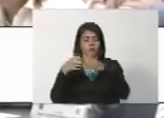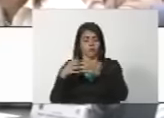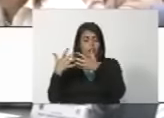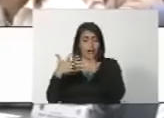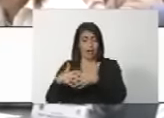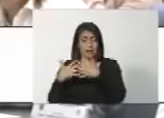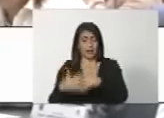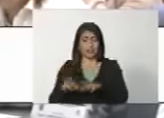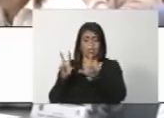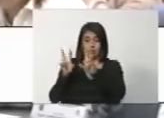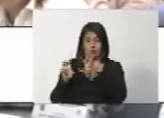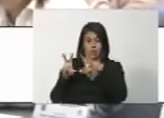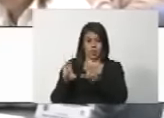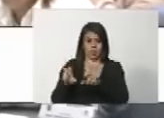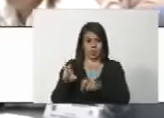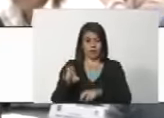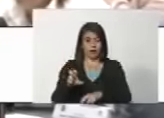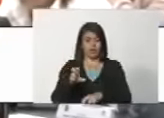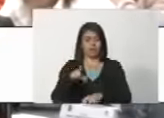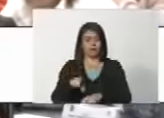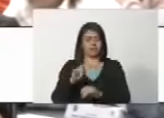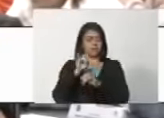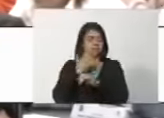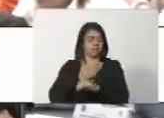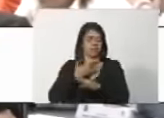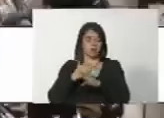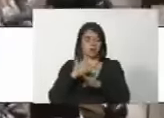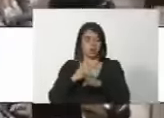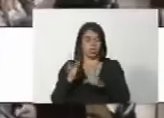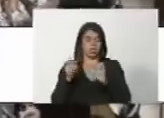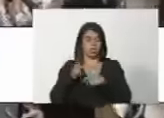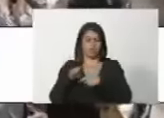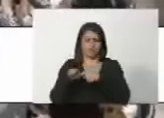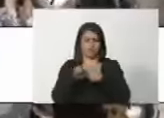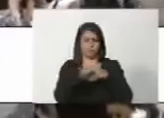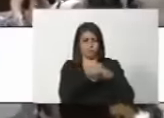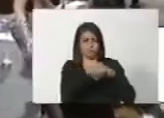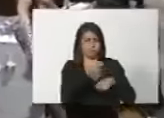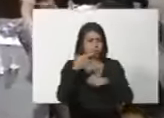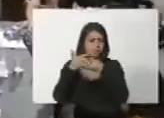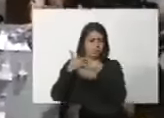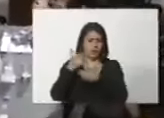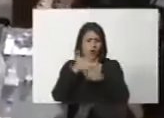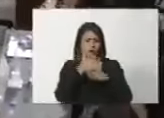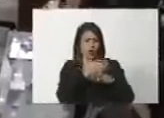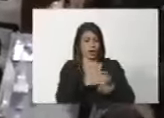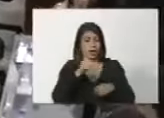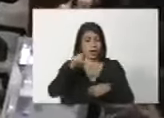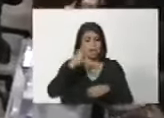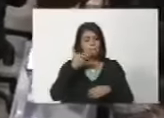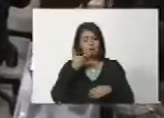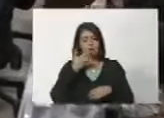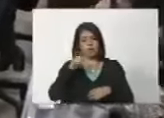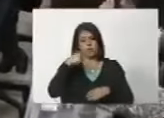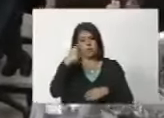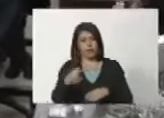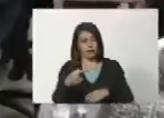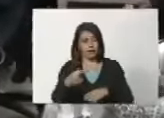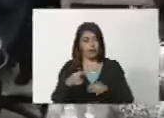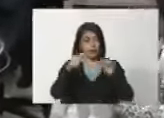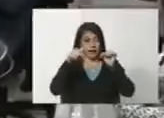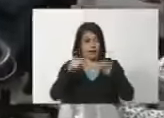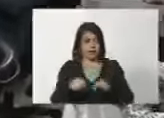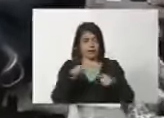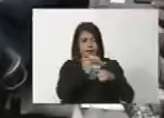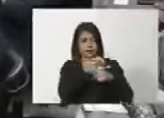de esta empresa mixta, que independientemente de los ataques, independientemente que mañana, en